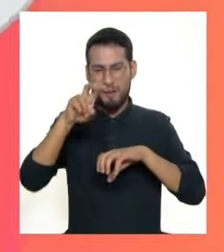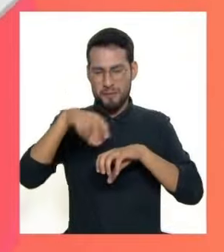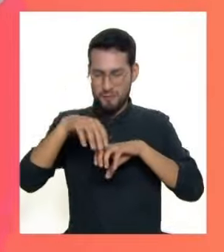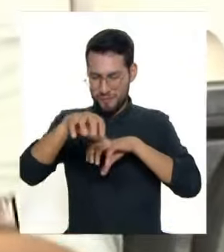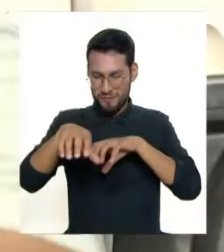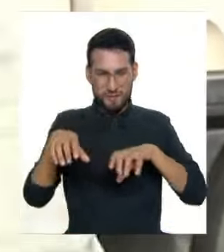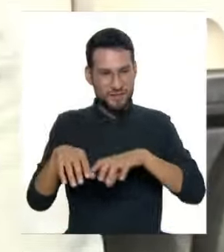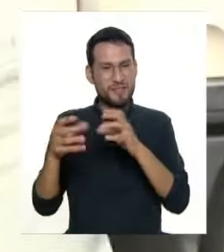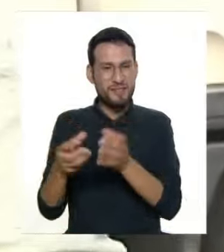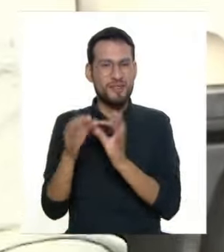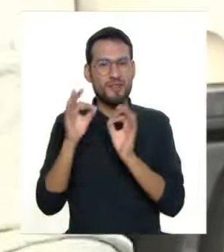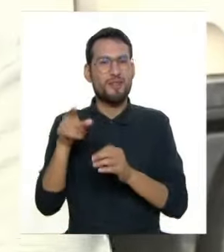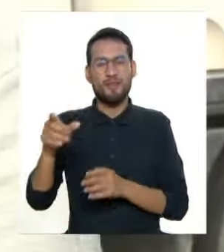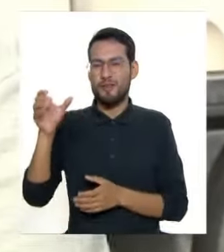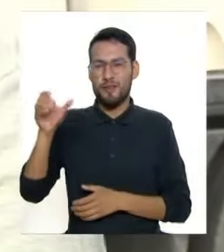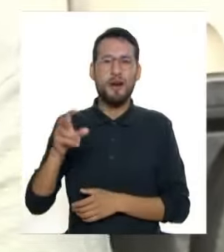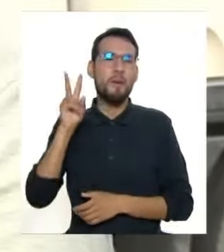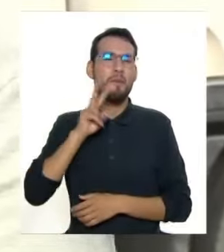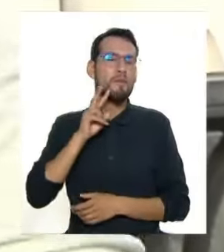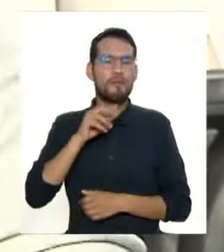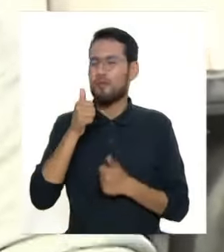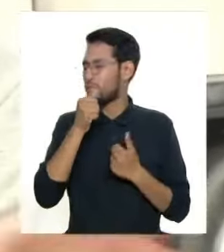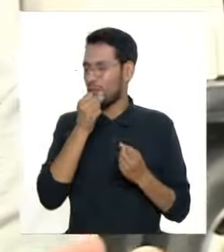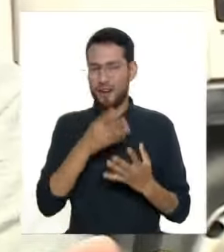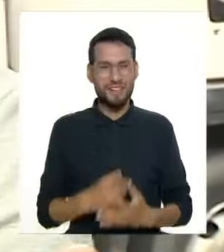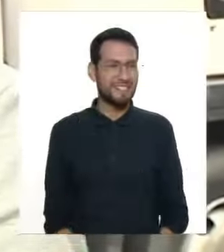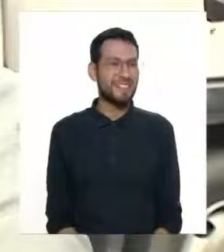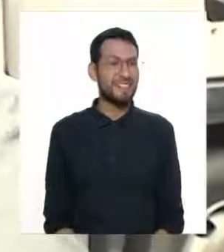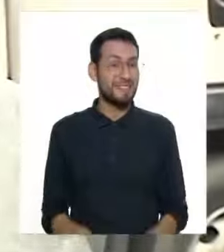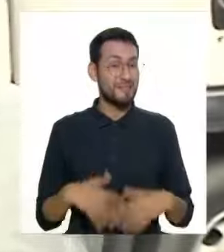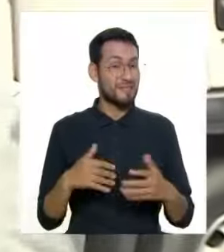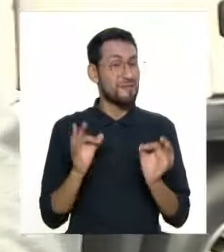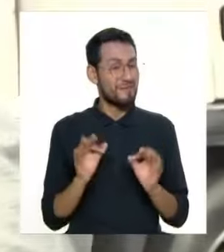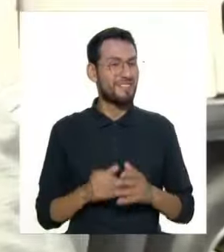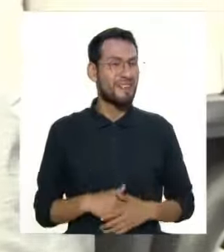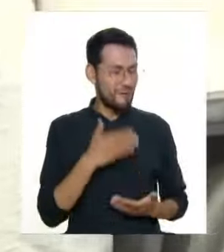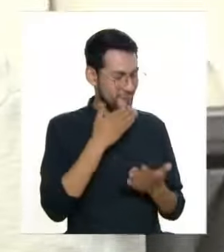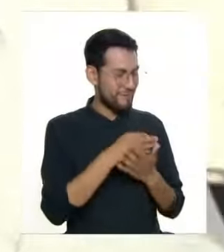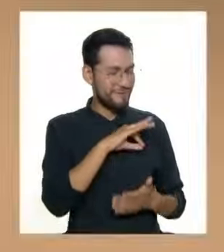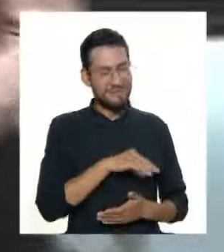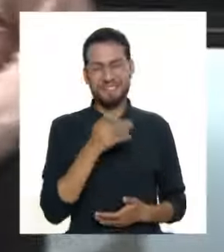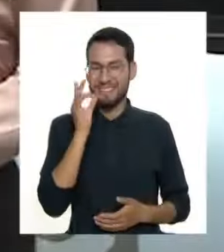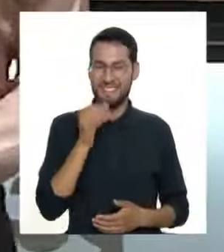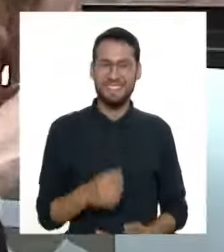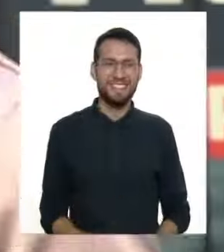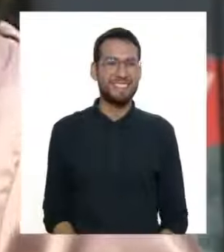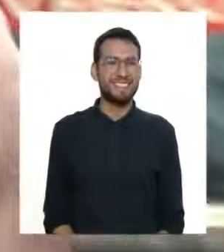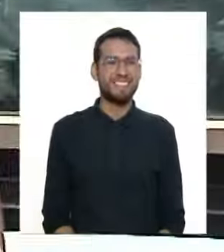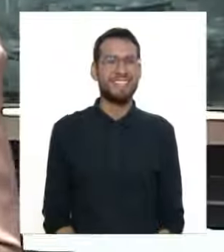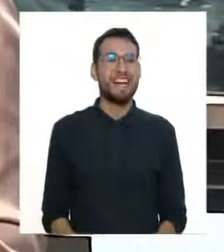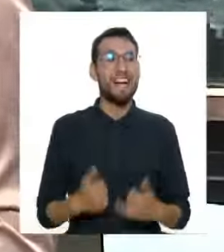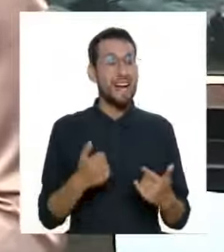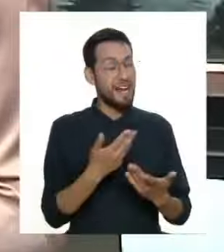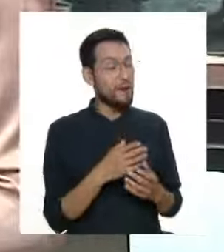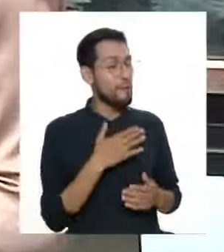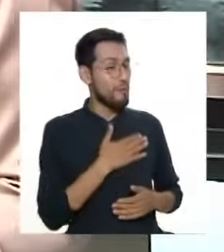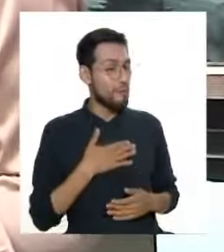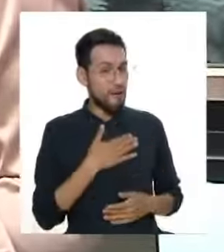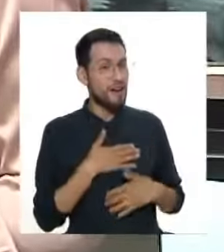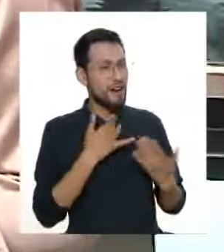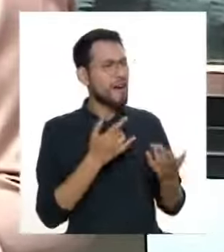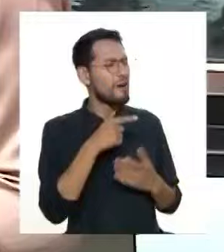fritas, su ensaladón y su botella de vino. Nada más. Pobremente. Y buen provecho. Y provecho, así es. Chocolate. Romy, por favor, fuera